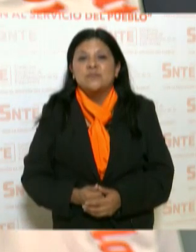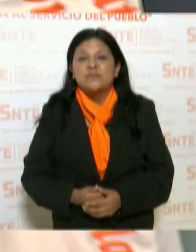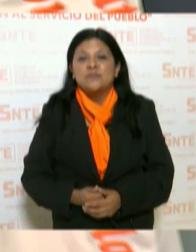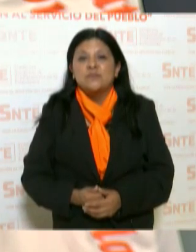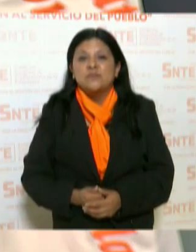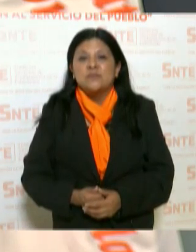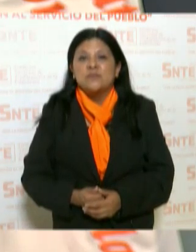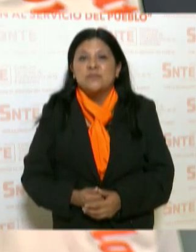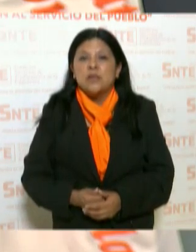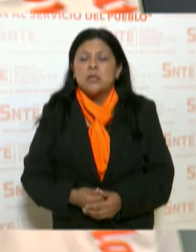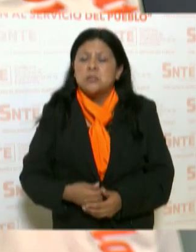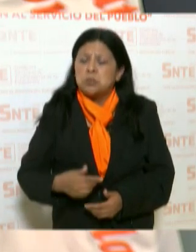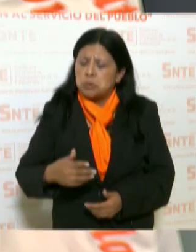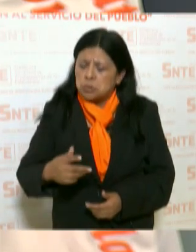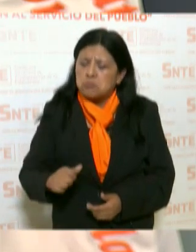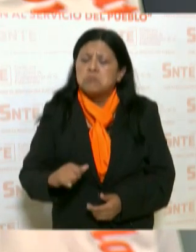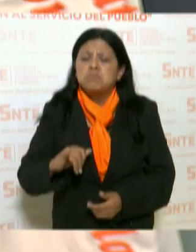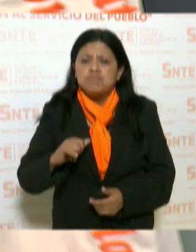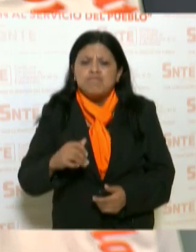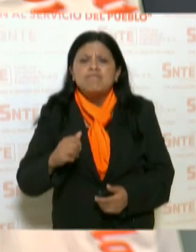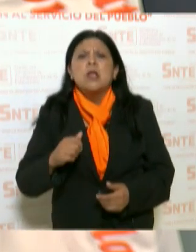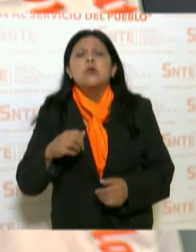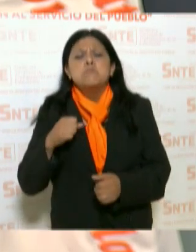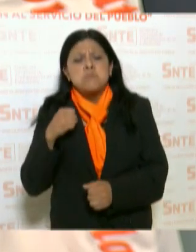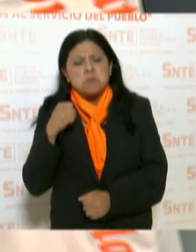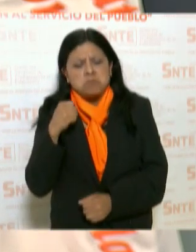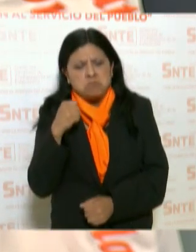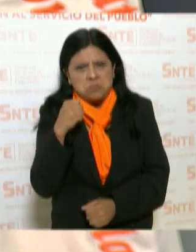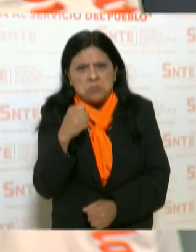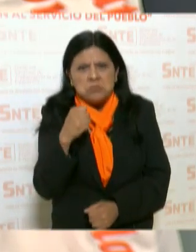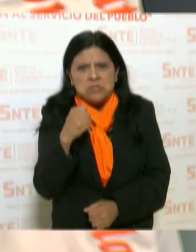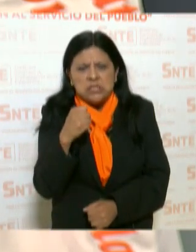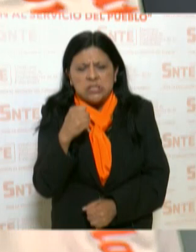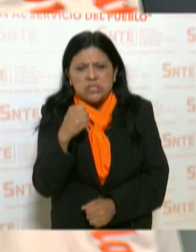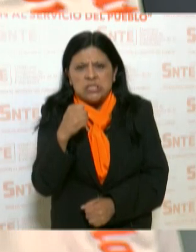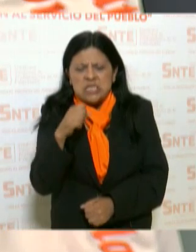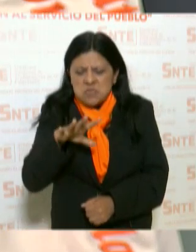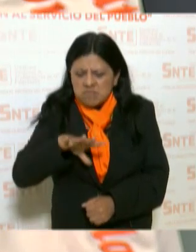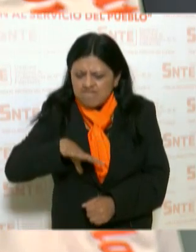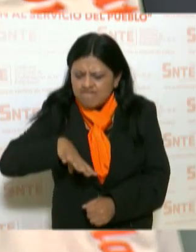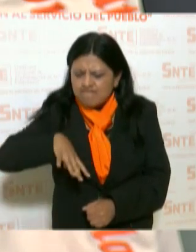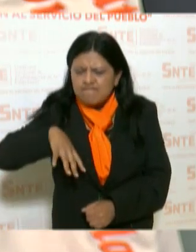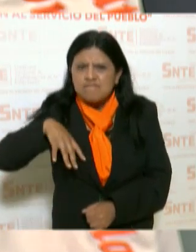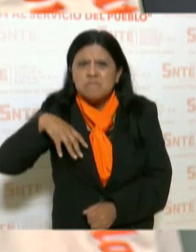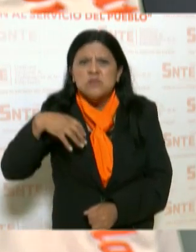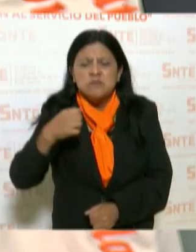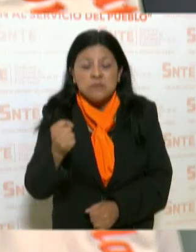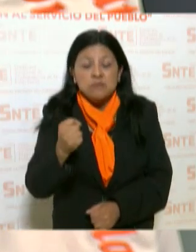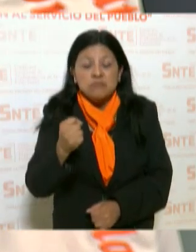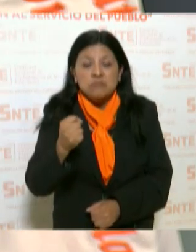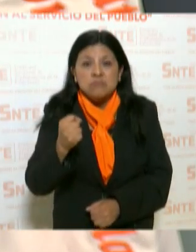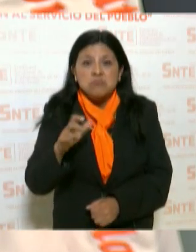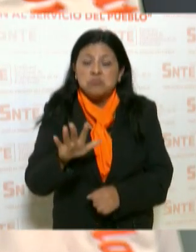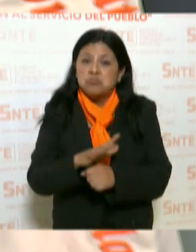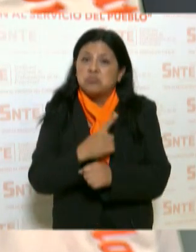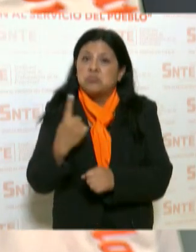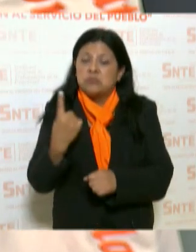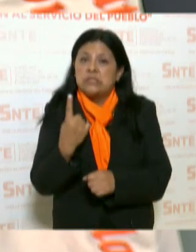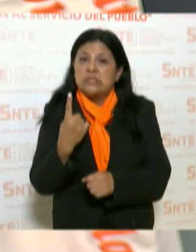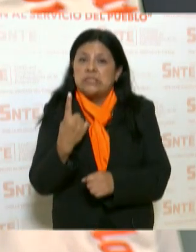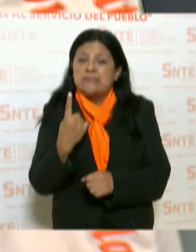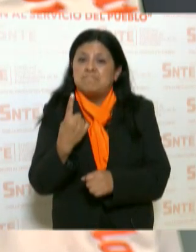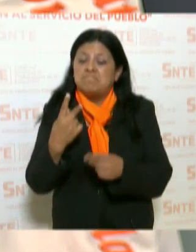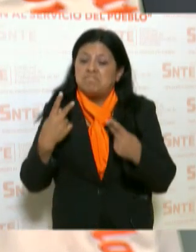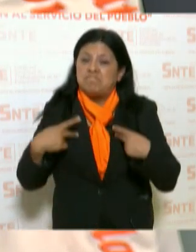el sacrificio que significó, porque perdieron la vida 1 millón de mexicanos por